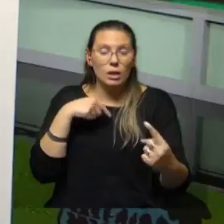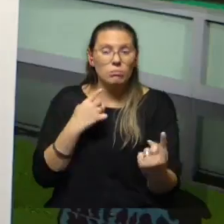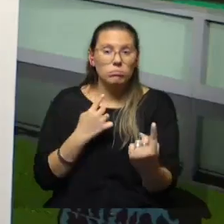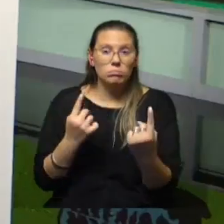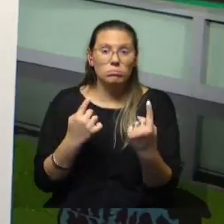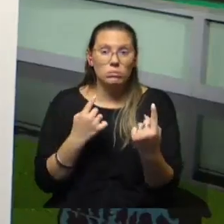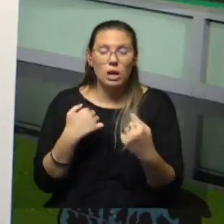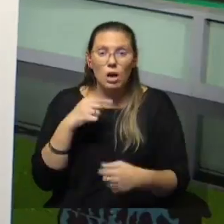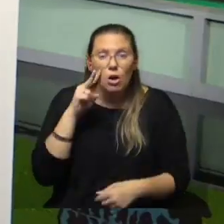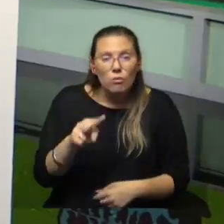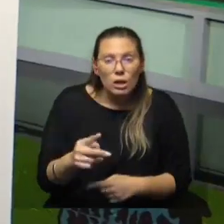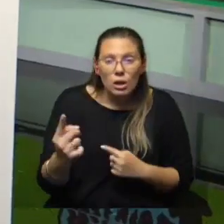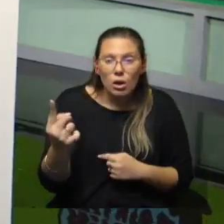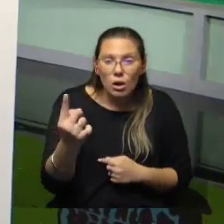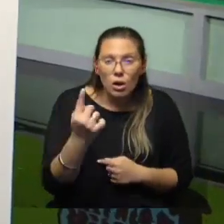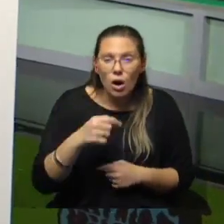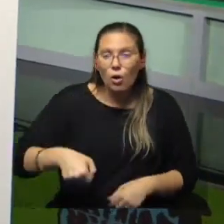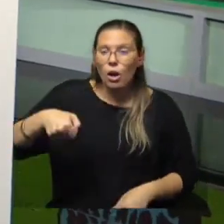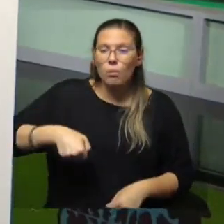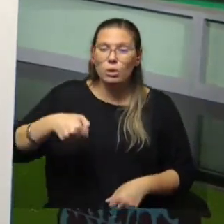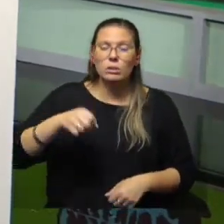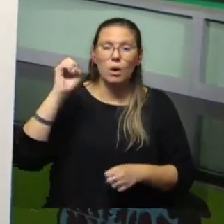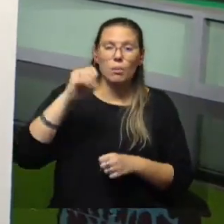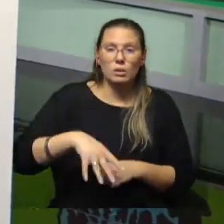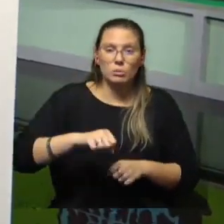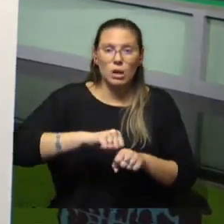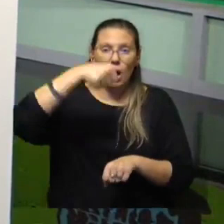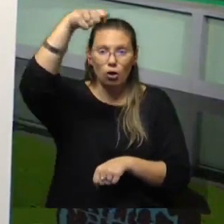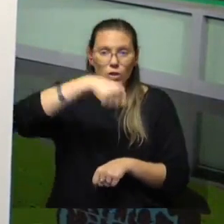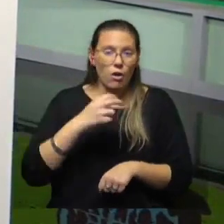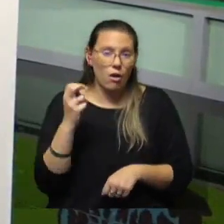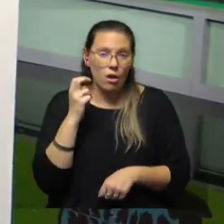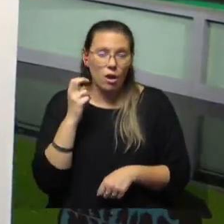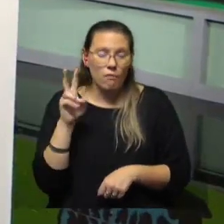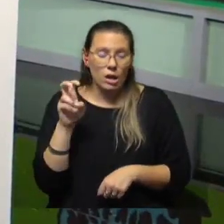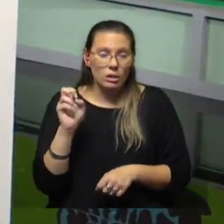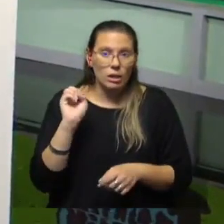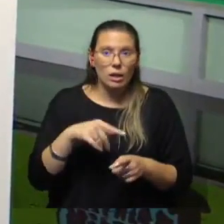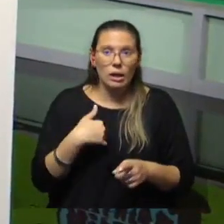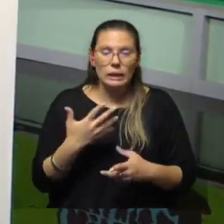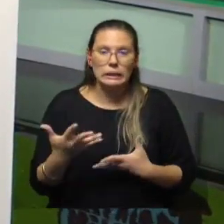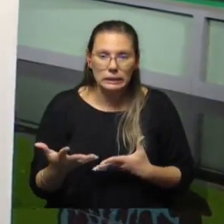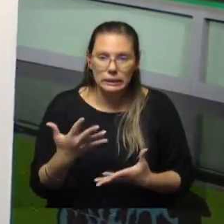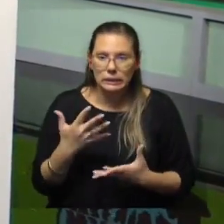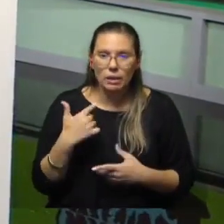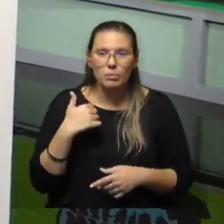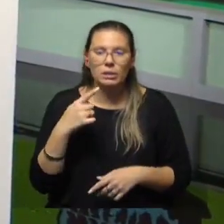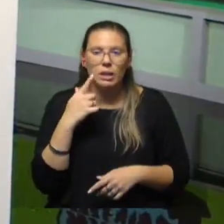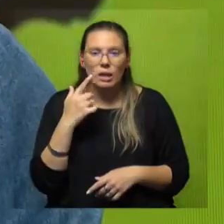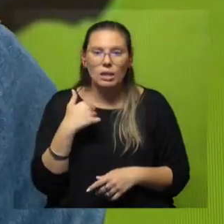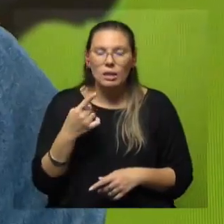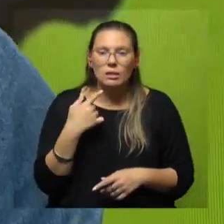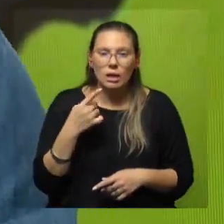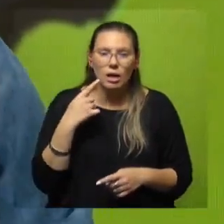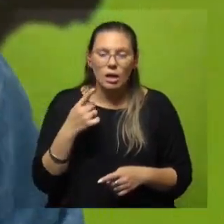que va el tipo Renzo así, con una bolsita de basura, a tirarla a los contenedores esos verdes. Y ahí empecé como mister, como mero, cuando va a querer comer, que dice postre,